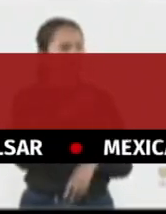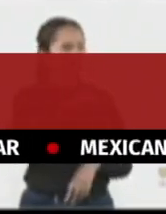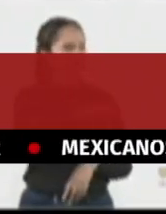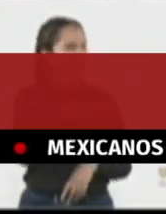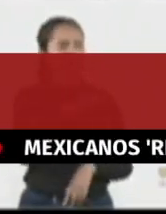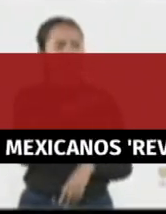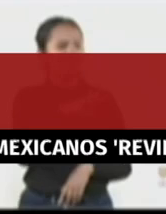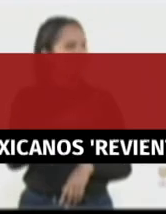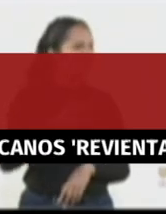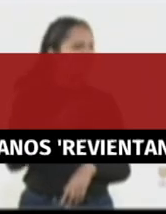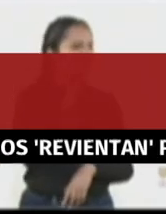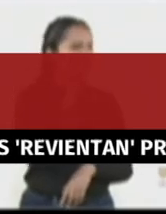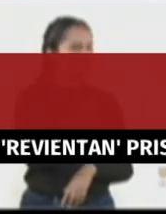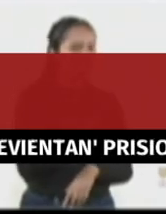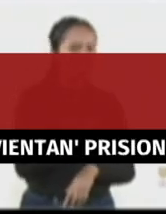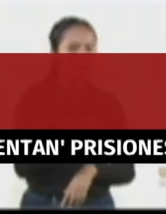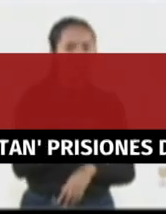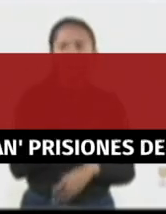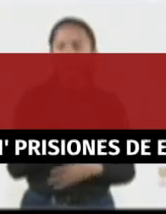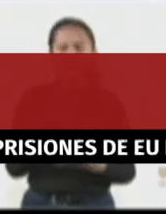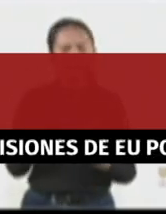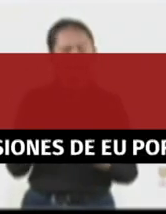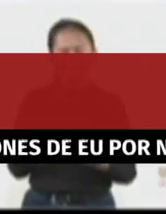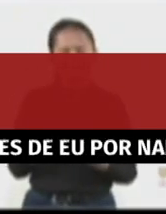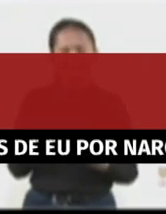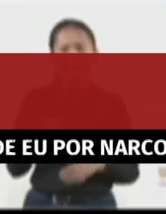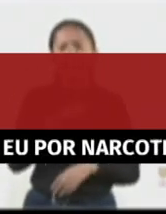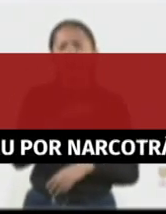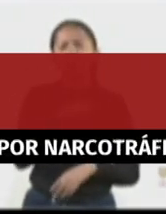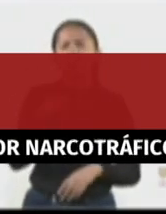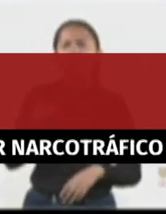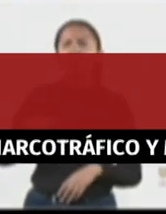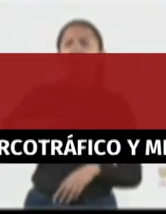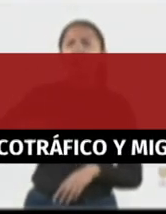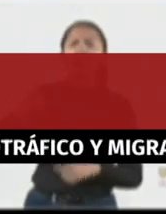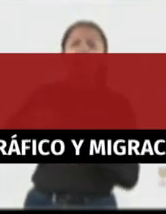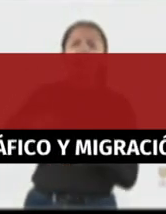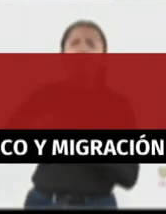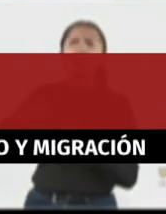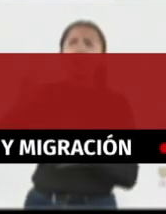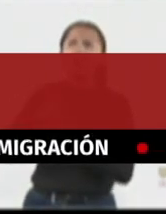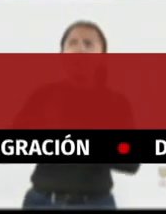ser. ¿Quién de aquí quiere viajar al espacio como Katia?